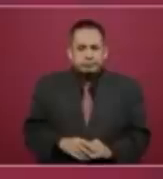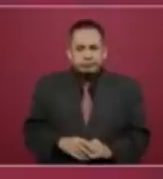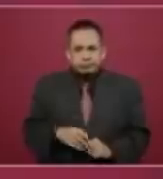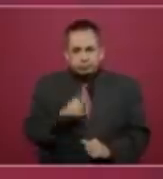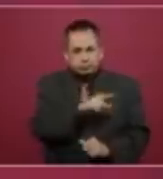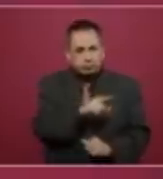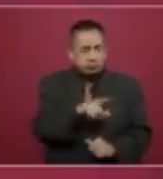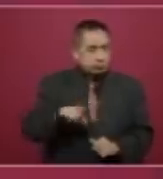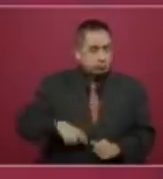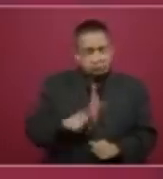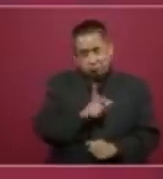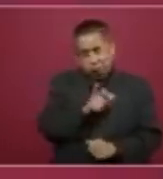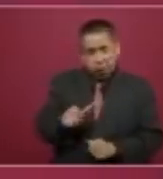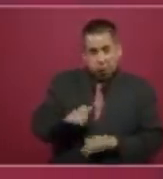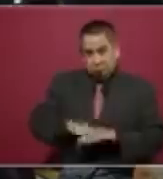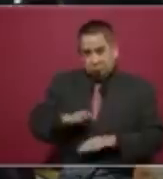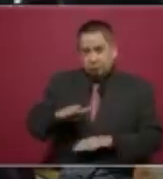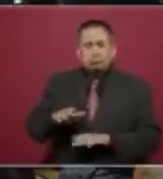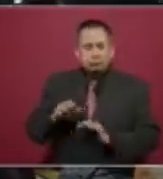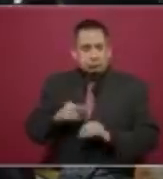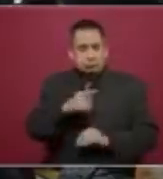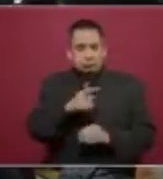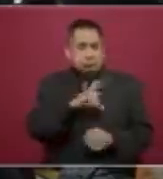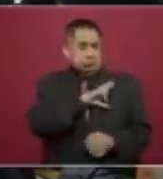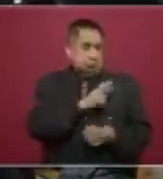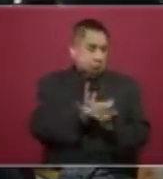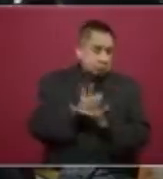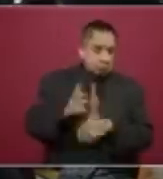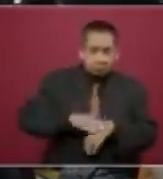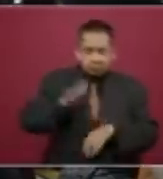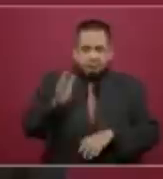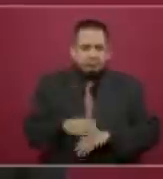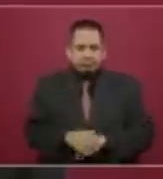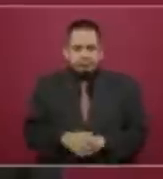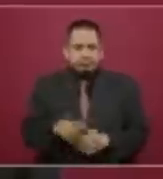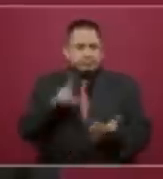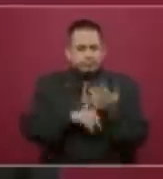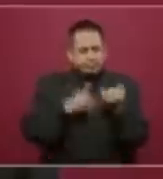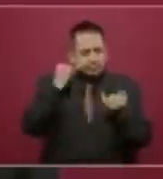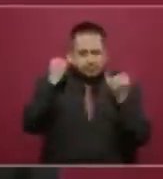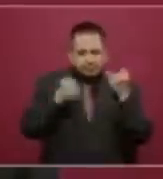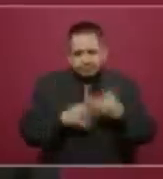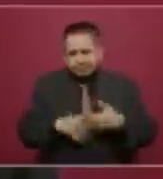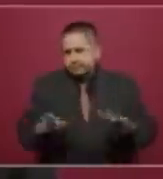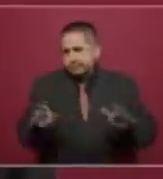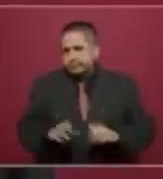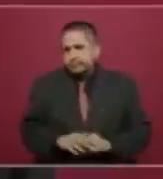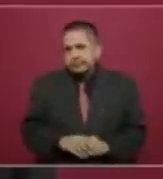Paga mucho, que digamos, porque todo esto era un mito.